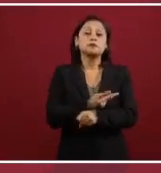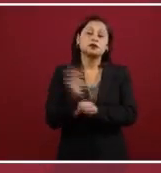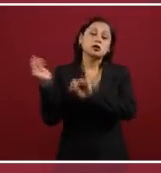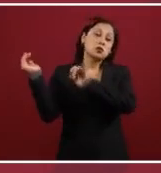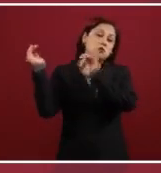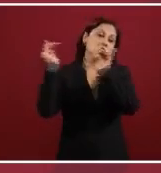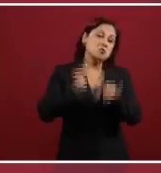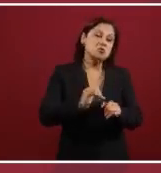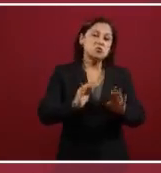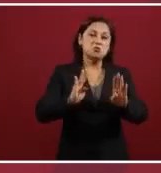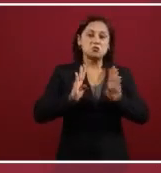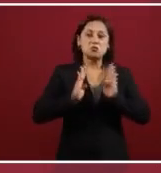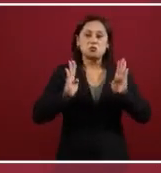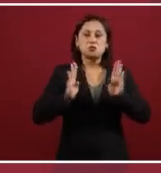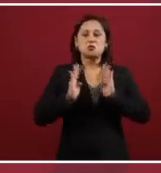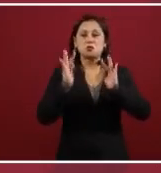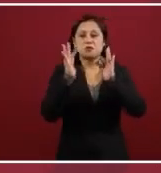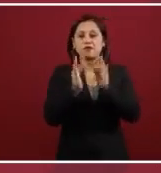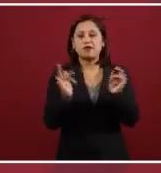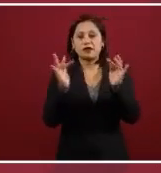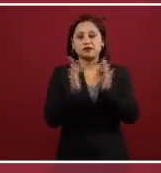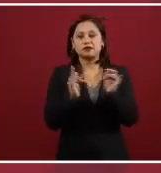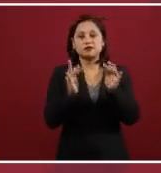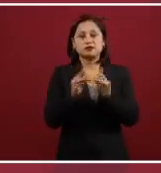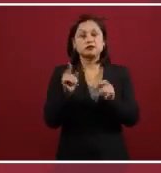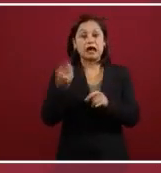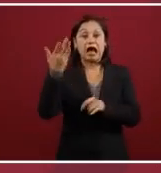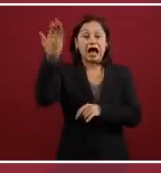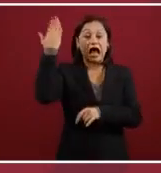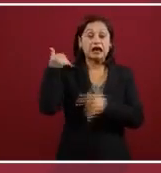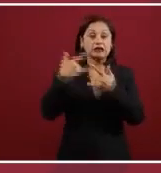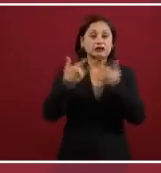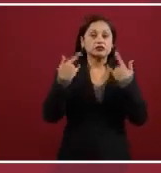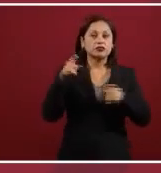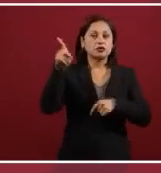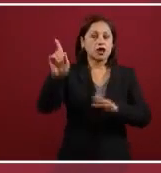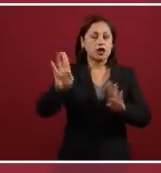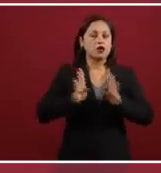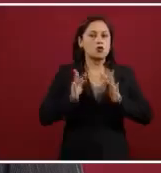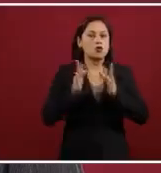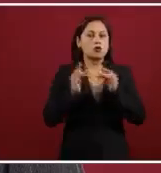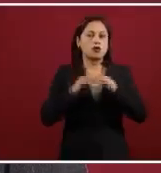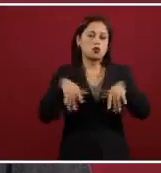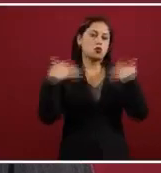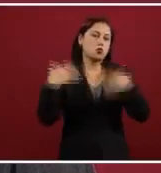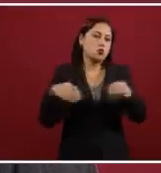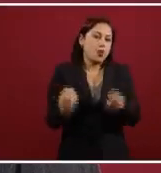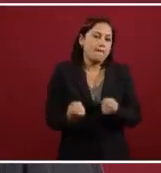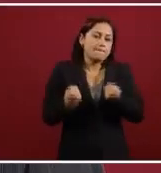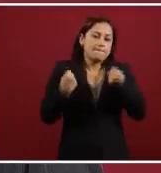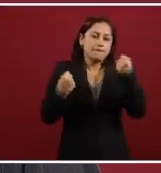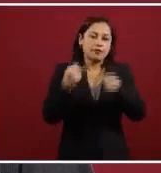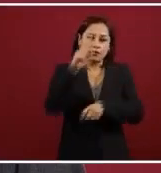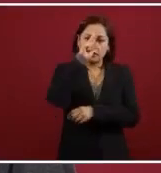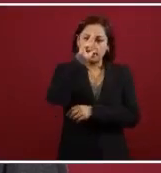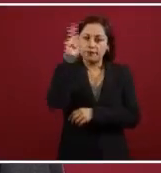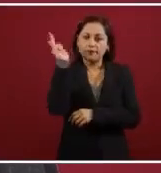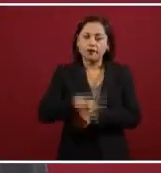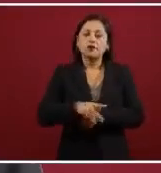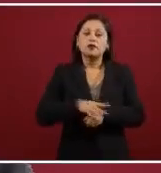francés, en ese entonces el ejército más poderoso del mundo, porque querían